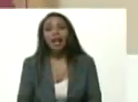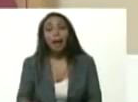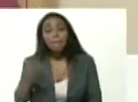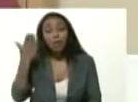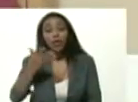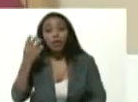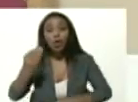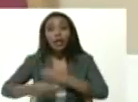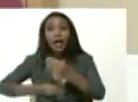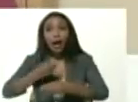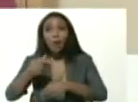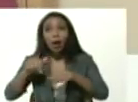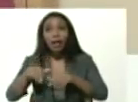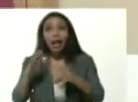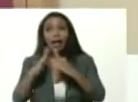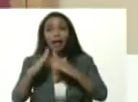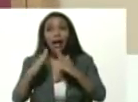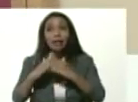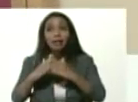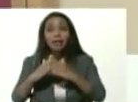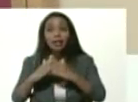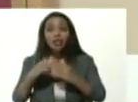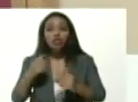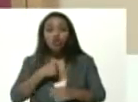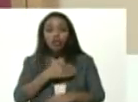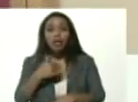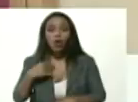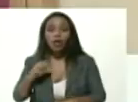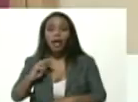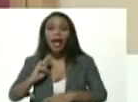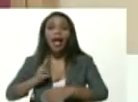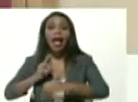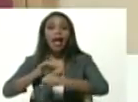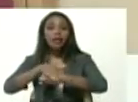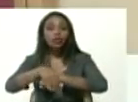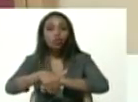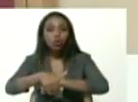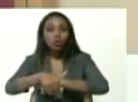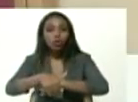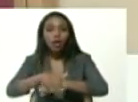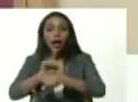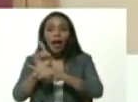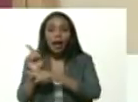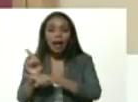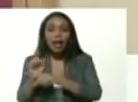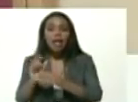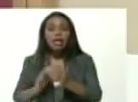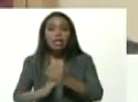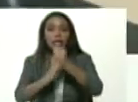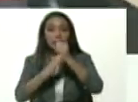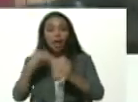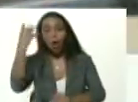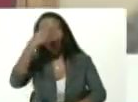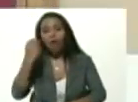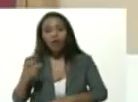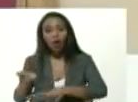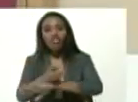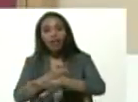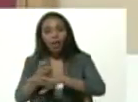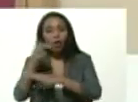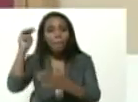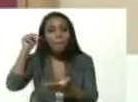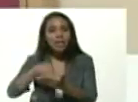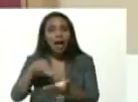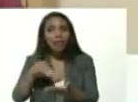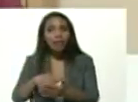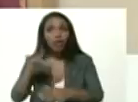en el hogar. Yo quisiera que Héctor Rodríguez, uno de nuestros líderes jóvenes, gobernador de Miranda, que